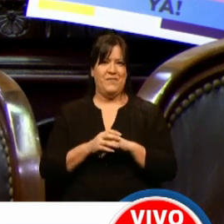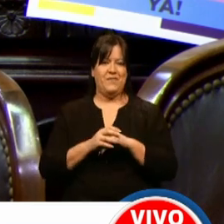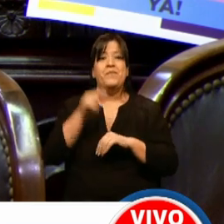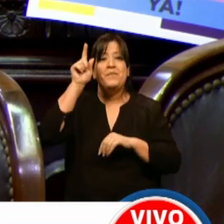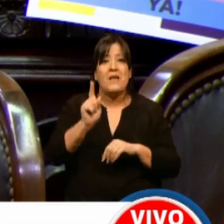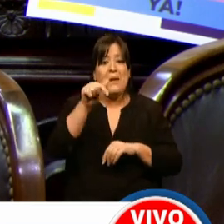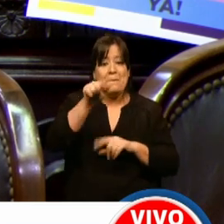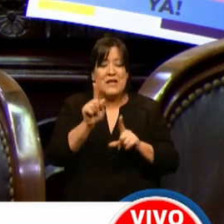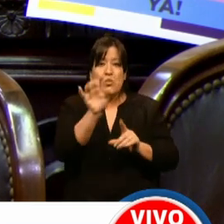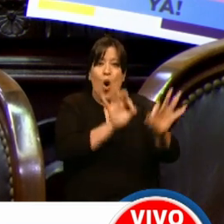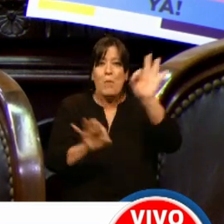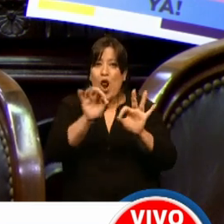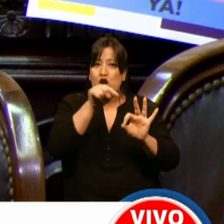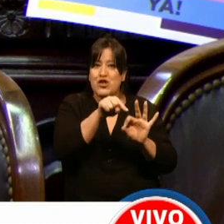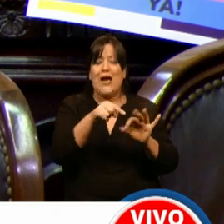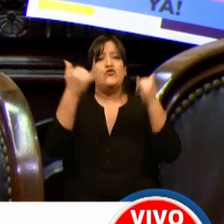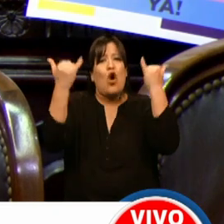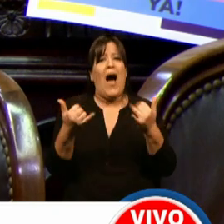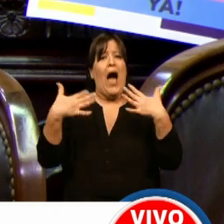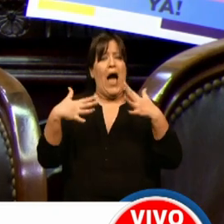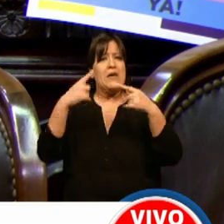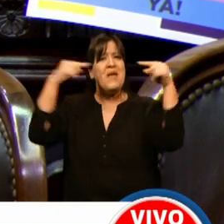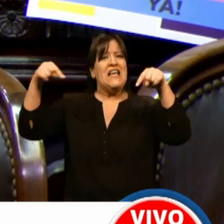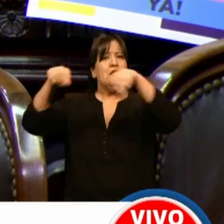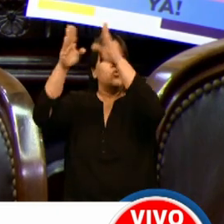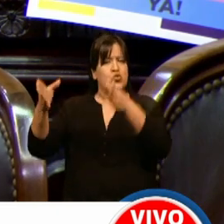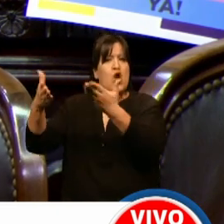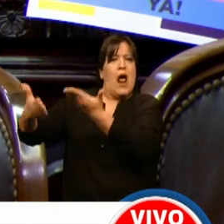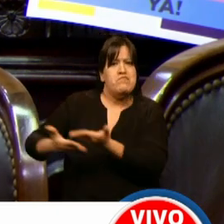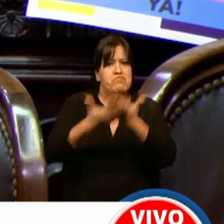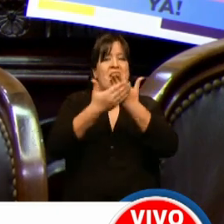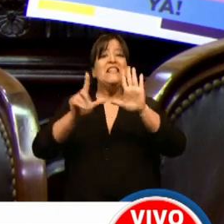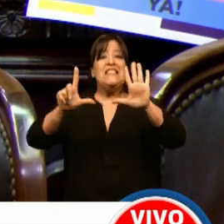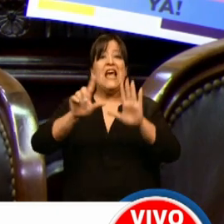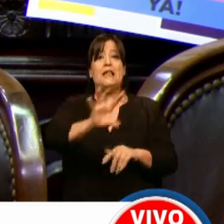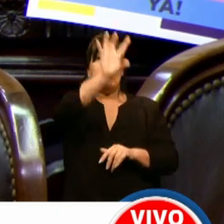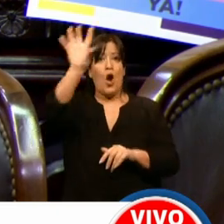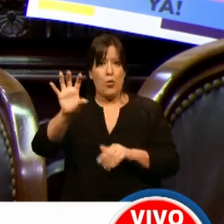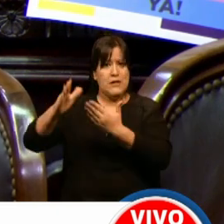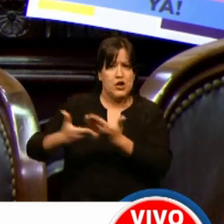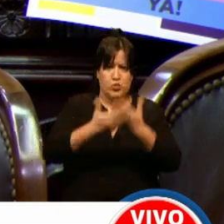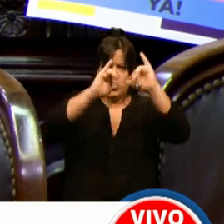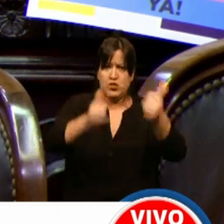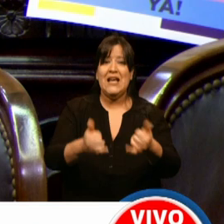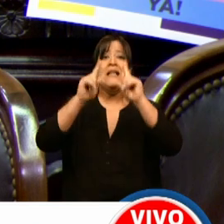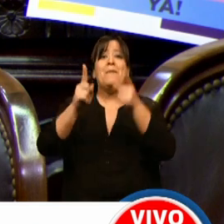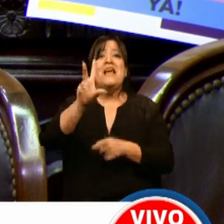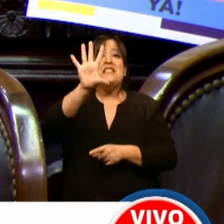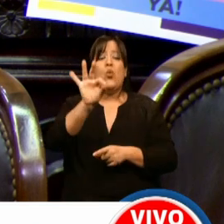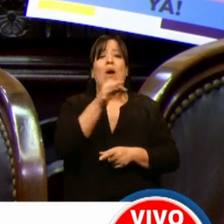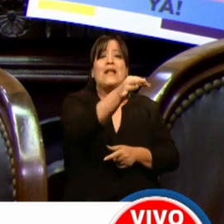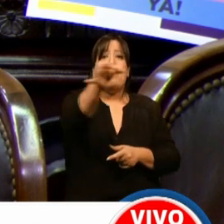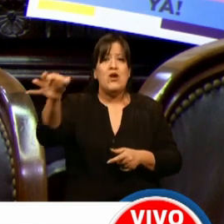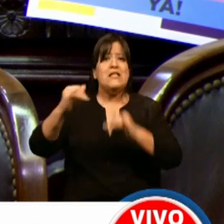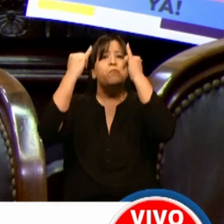estos proyectos tienen además el enorme respaldo institucional de siete provincias y más de 50 municipios que ya tienen sus